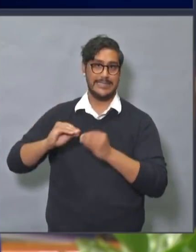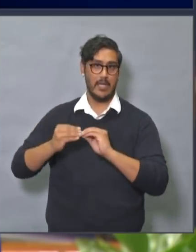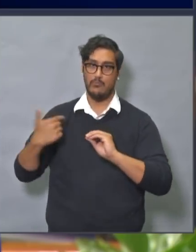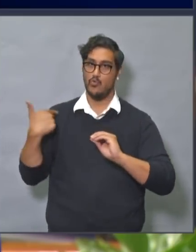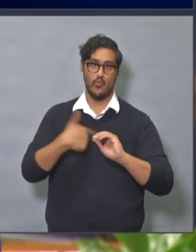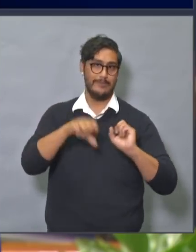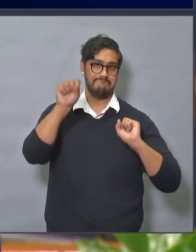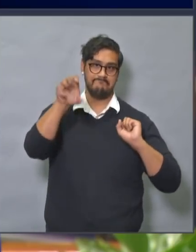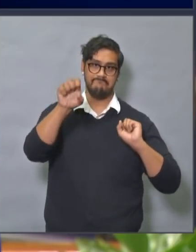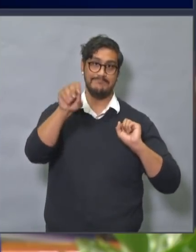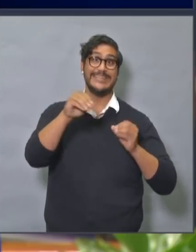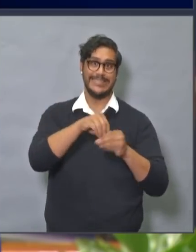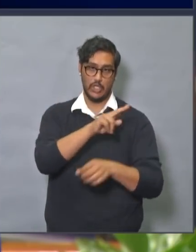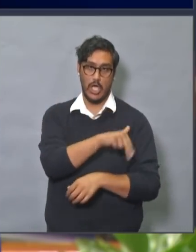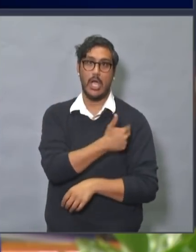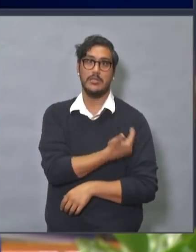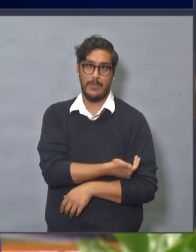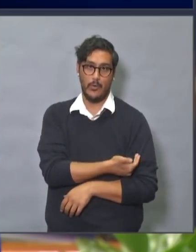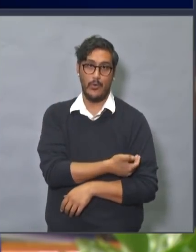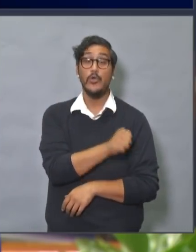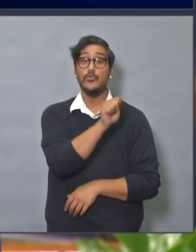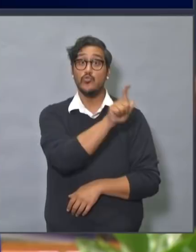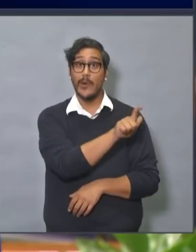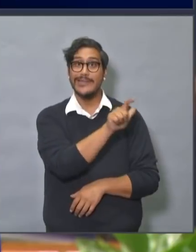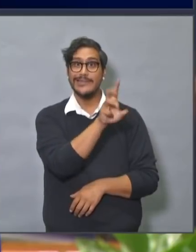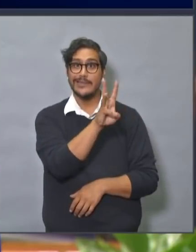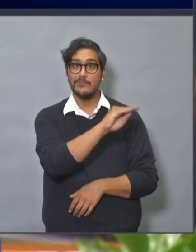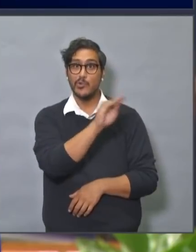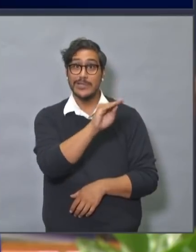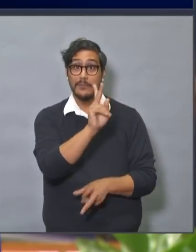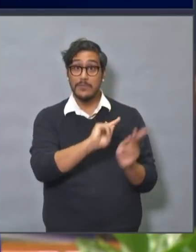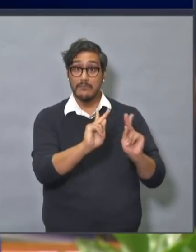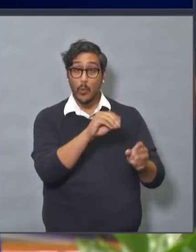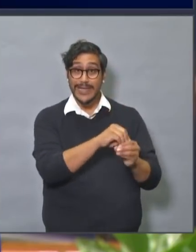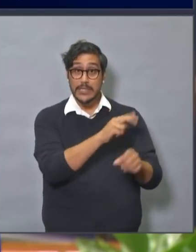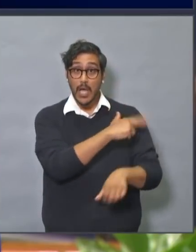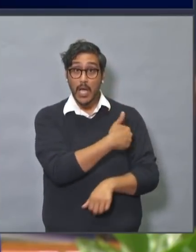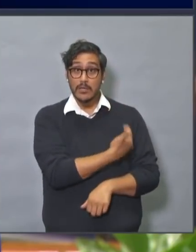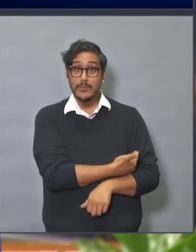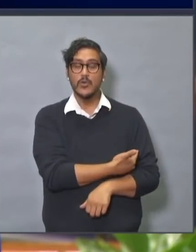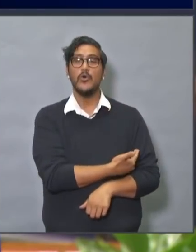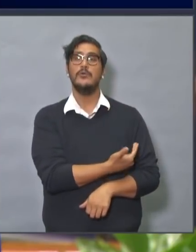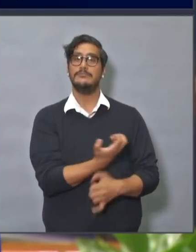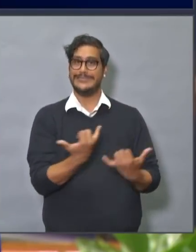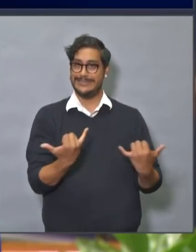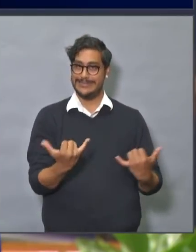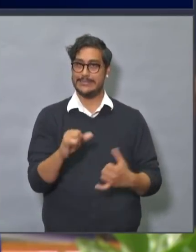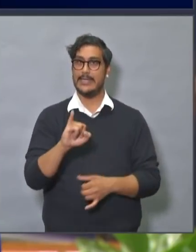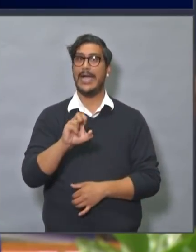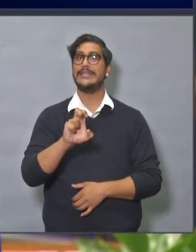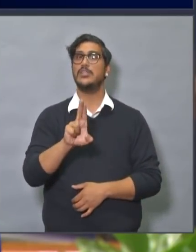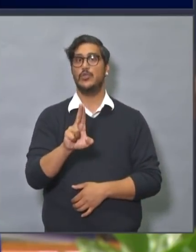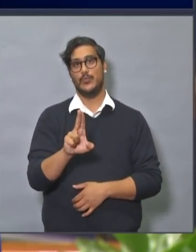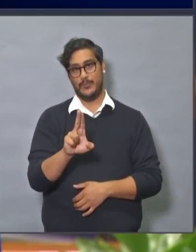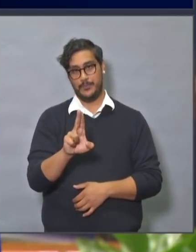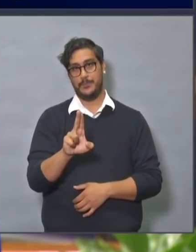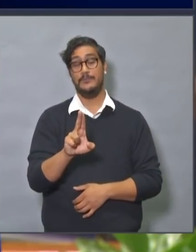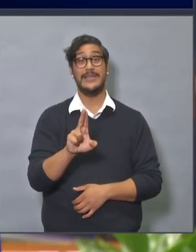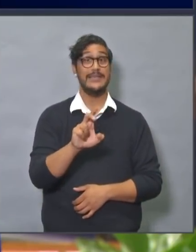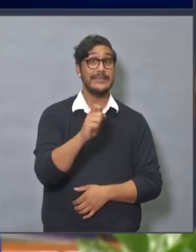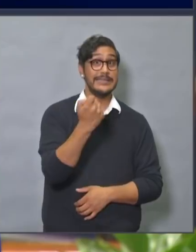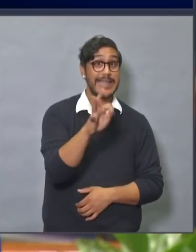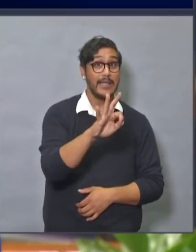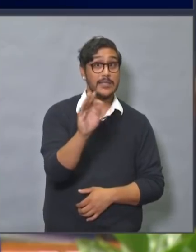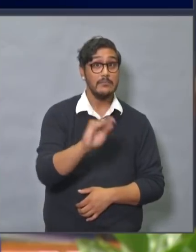reportado. 26% de pacientes hospitalizados están en unidades de cuidados intensivos y